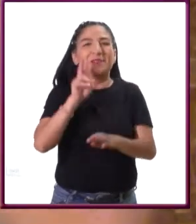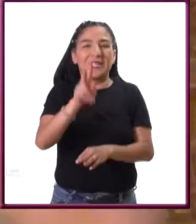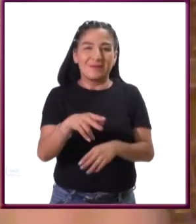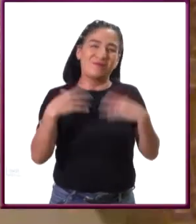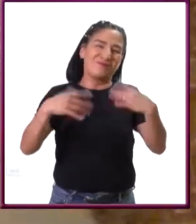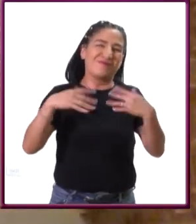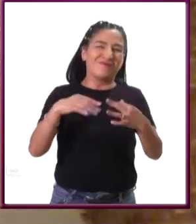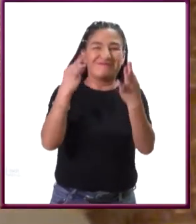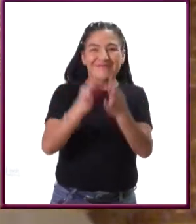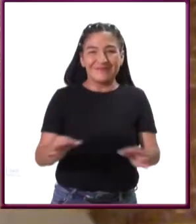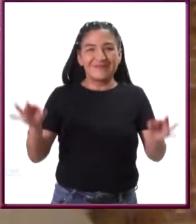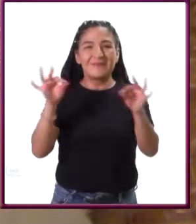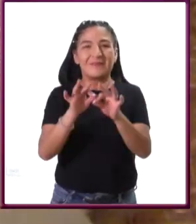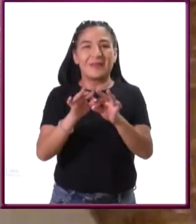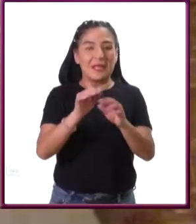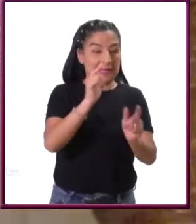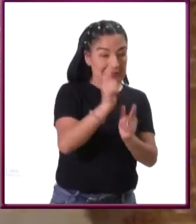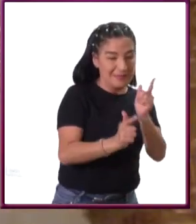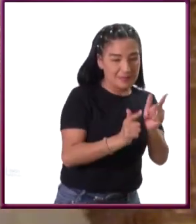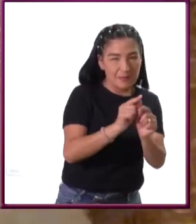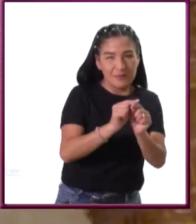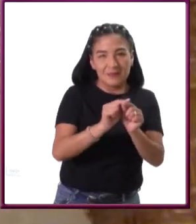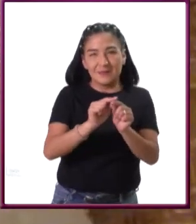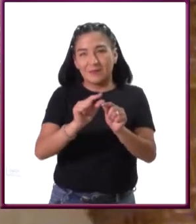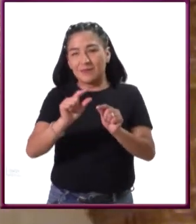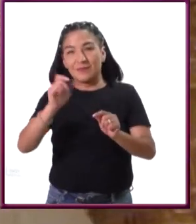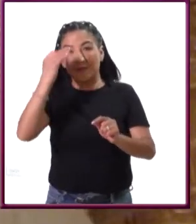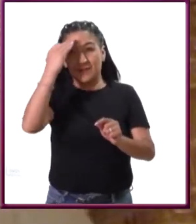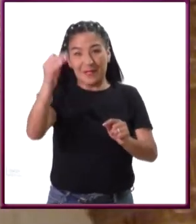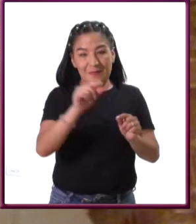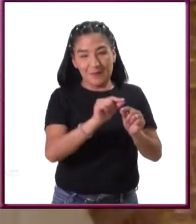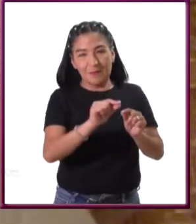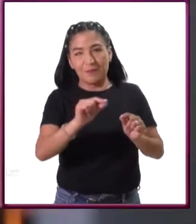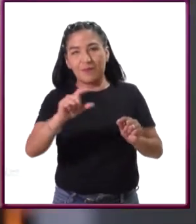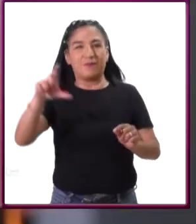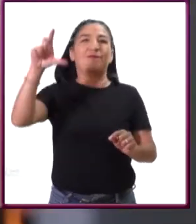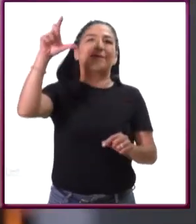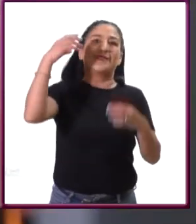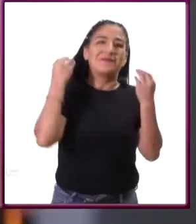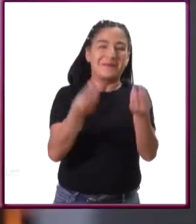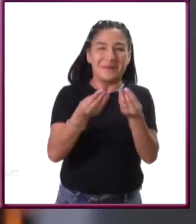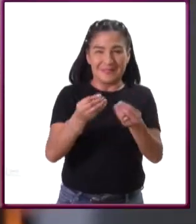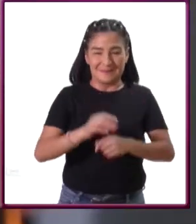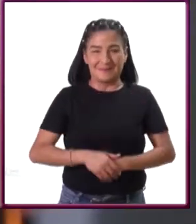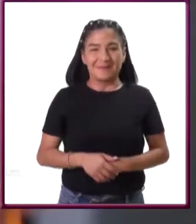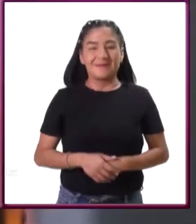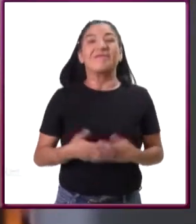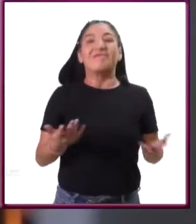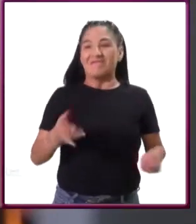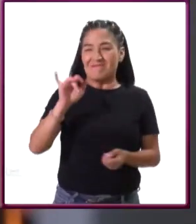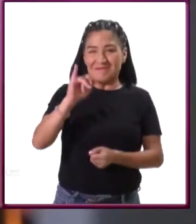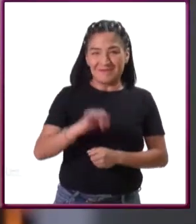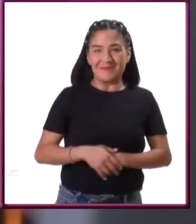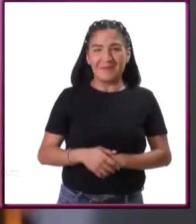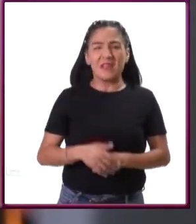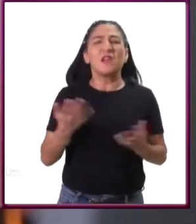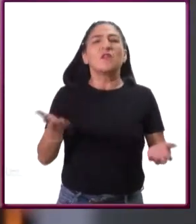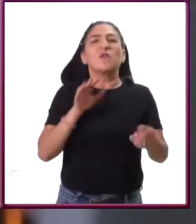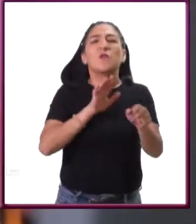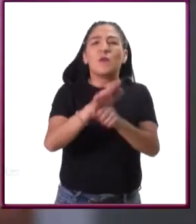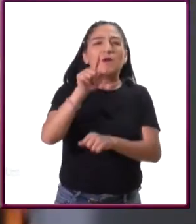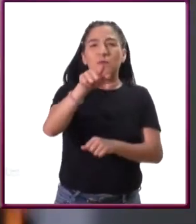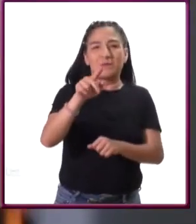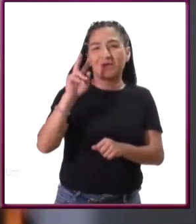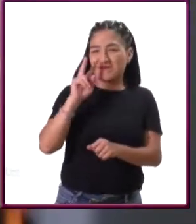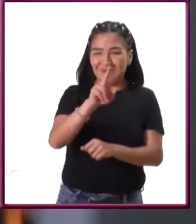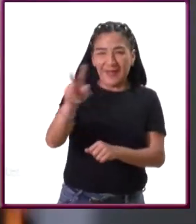Arranca lento, pero después de un tiempo simplemente es insoportable. Así es. ¿Y qué fenómenos naturales podrían